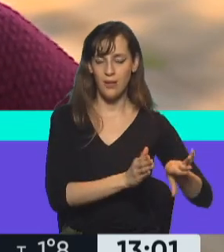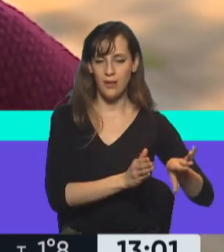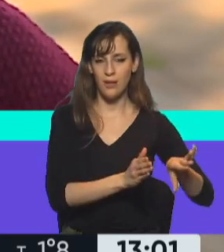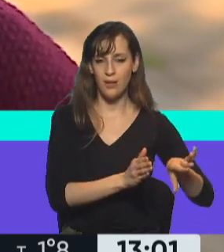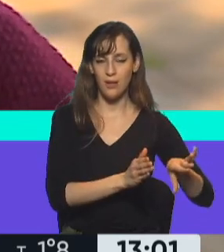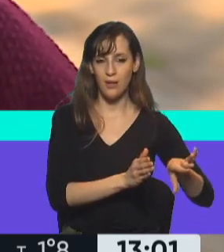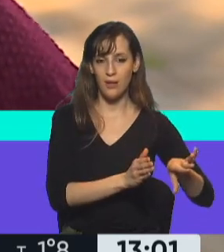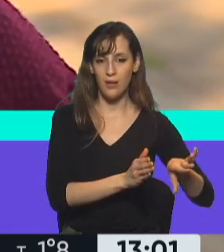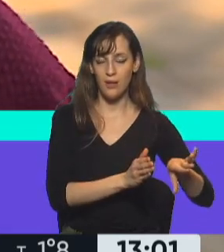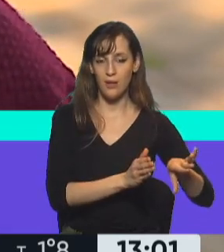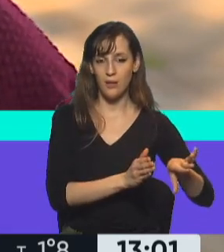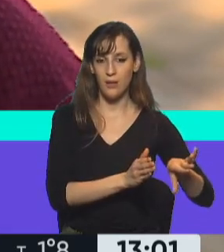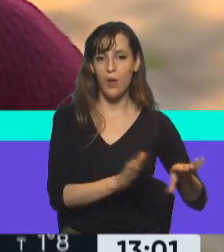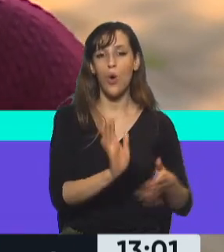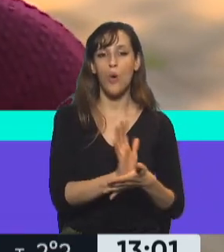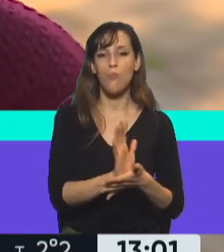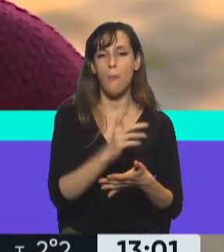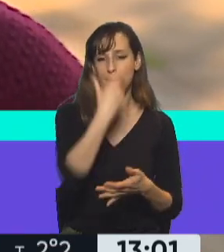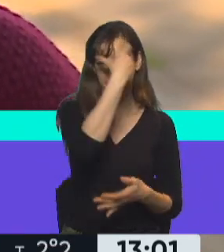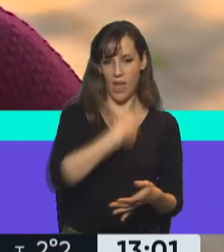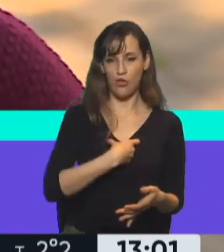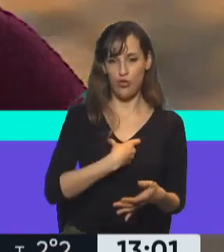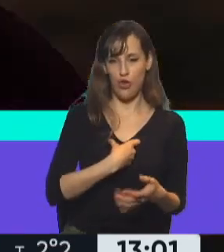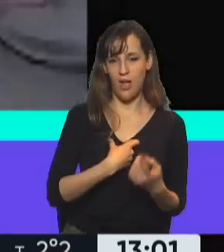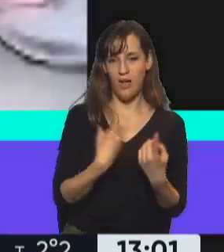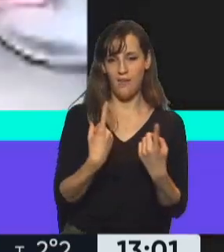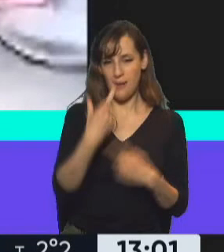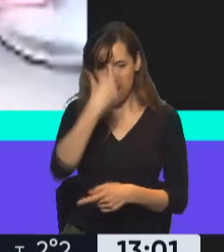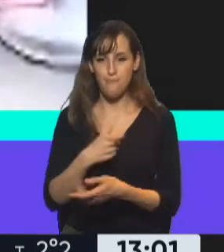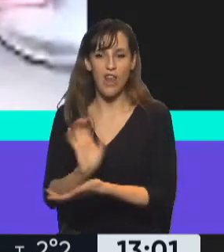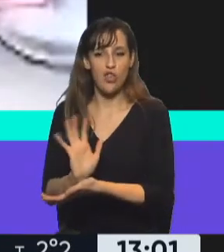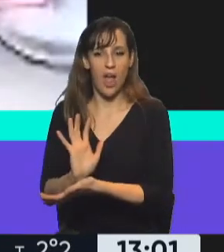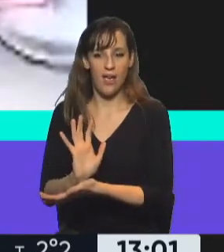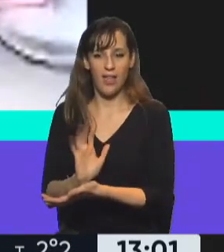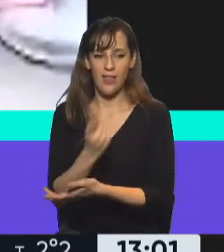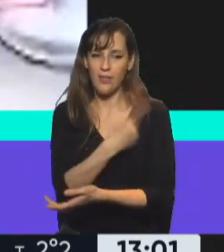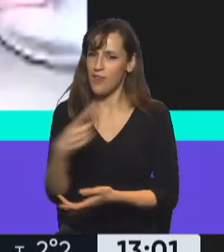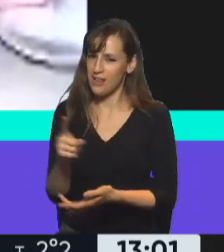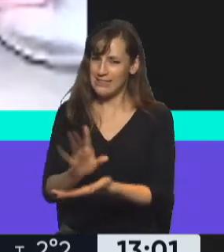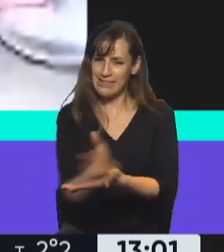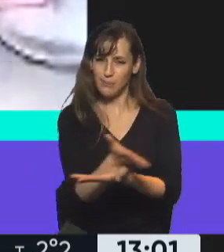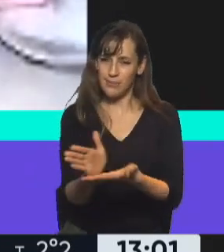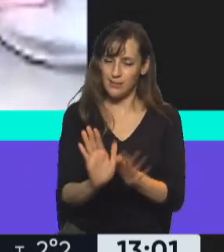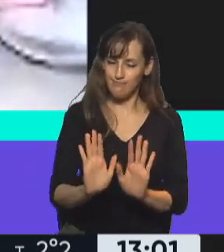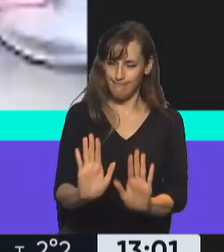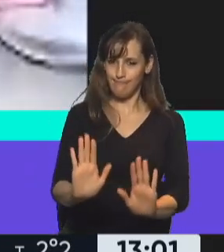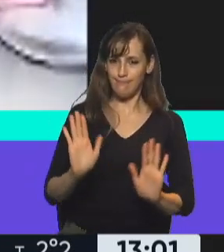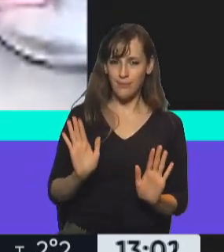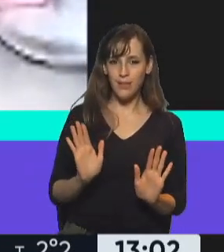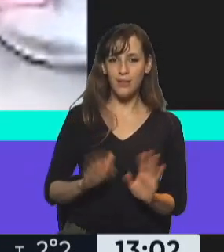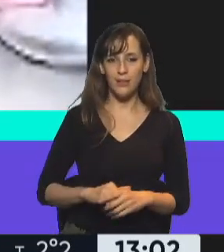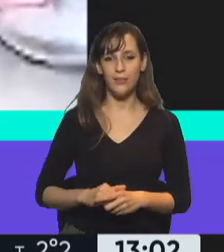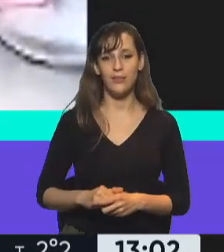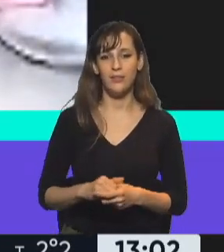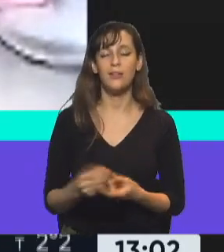la persona, el personaje en lo que me convierto ahí, dejar solo lo mínimo para